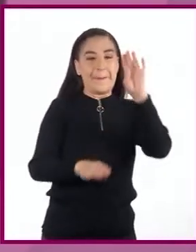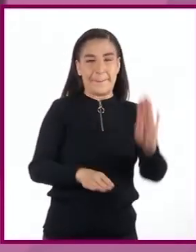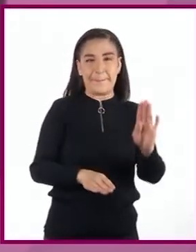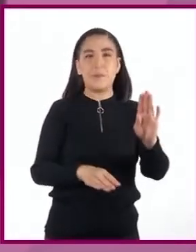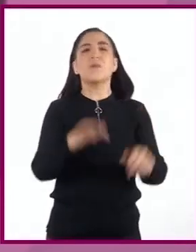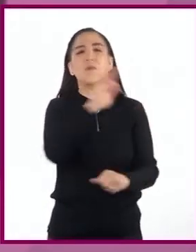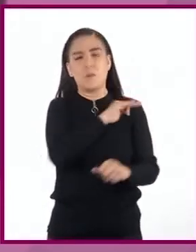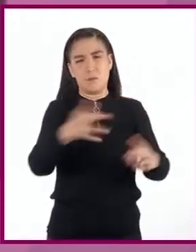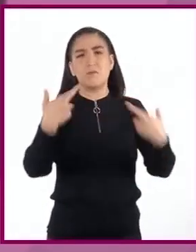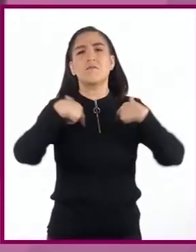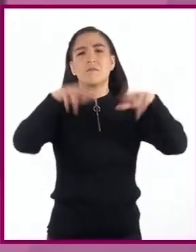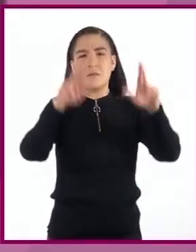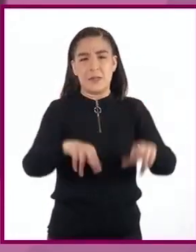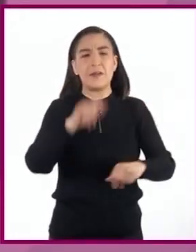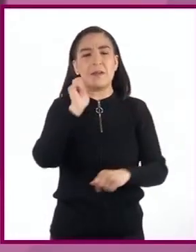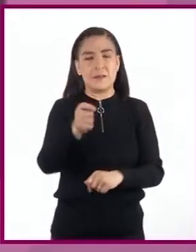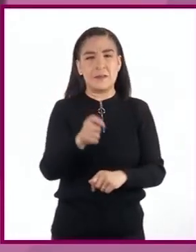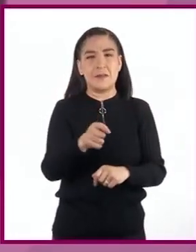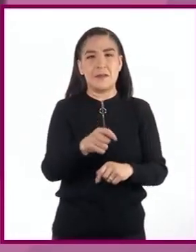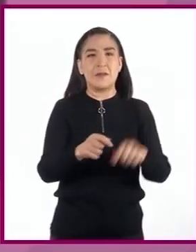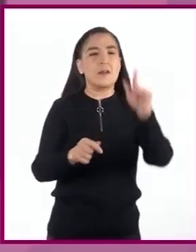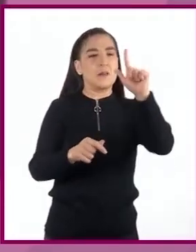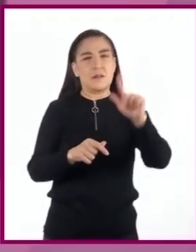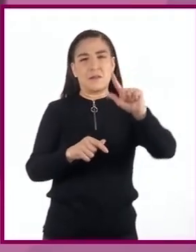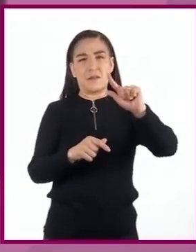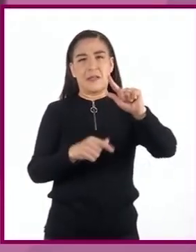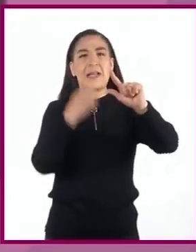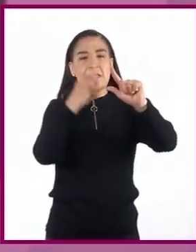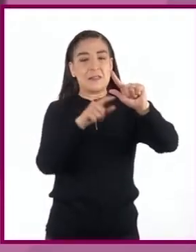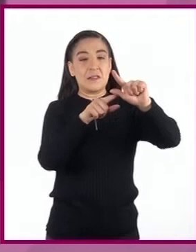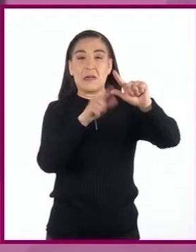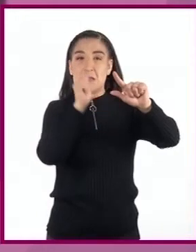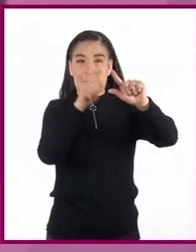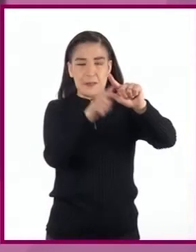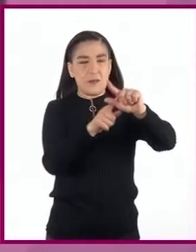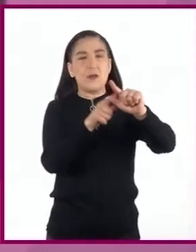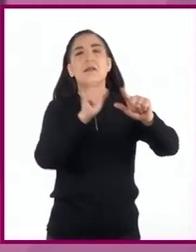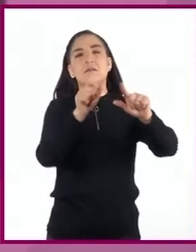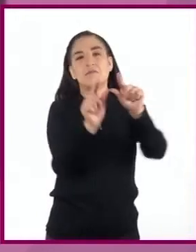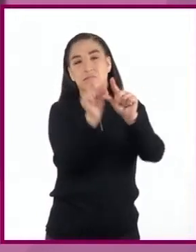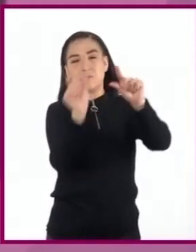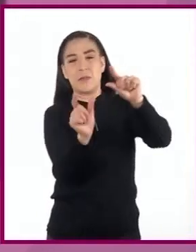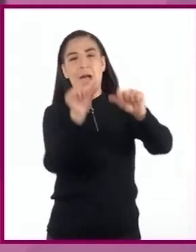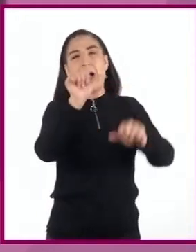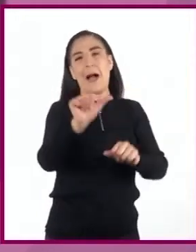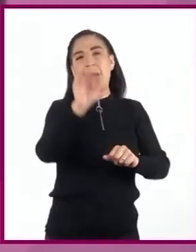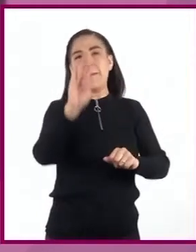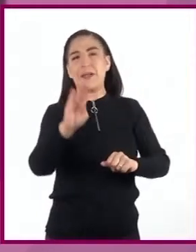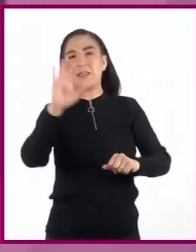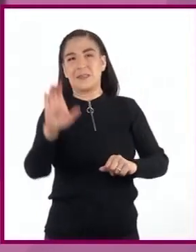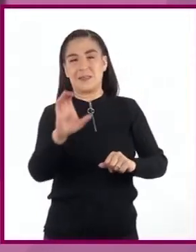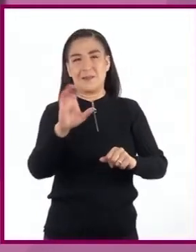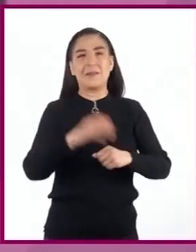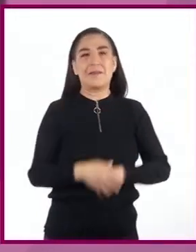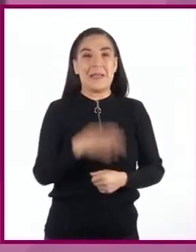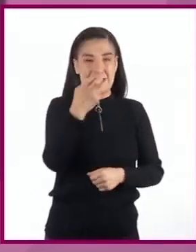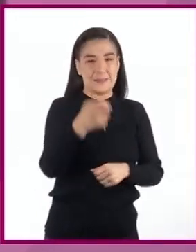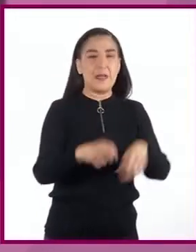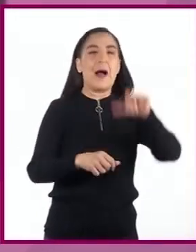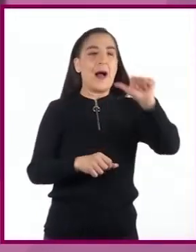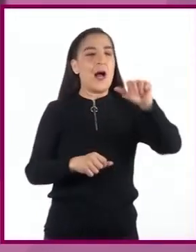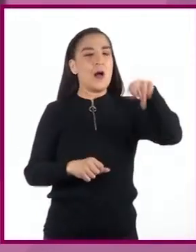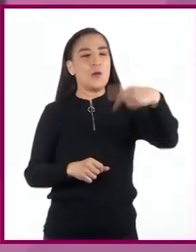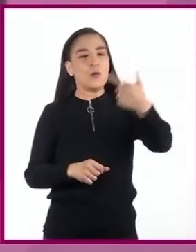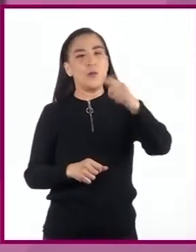podemos representar con el símbolo de ángulo, seguido de las letras A, B, C. Esto se lee